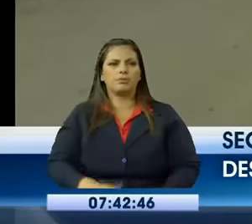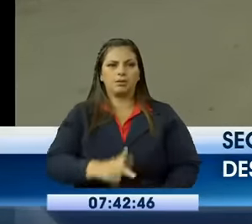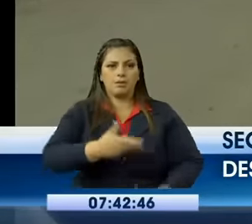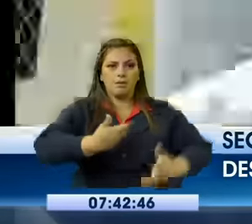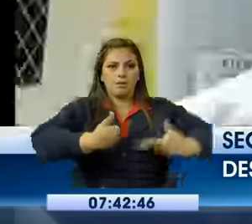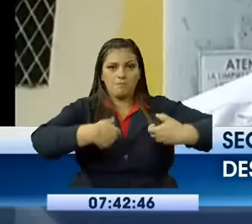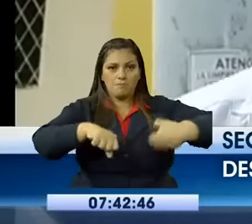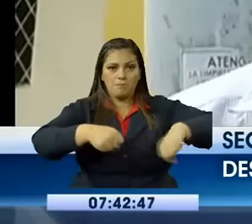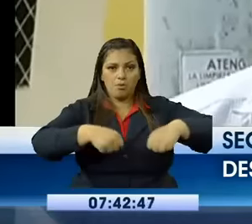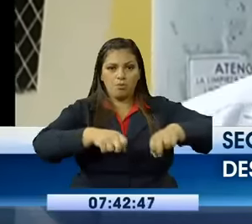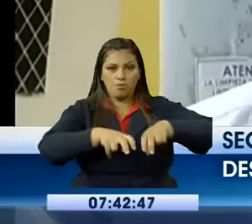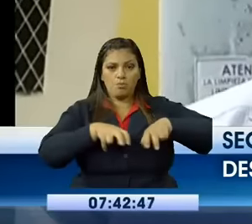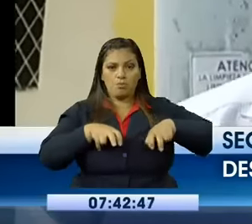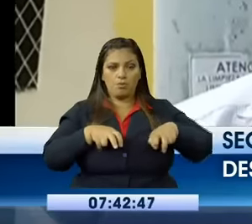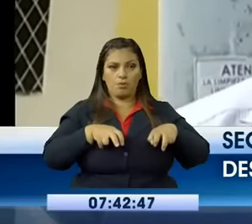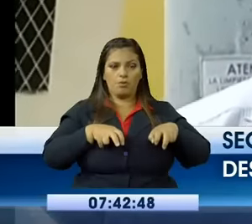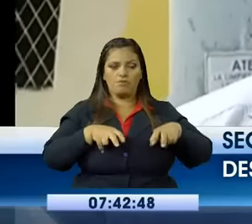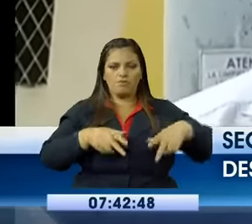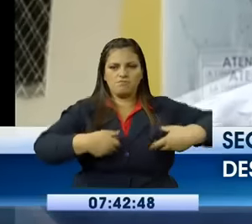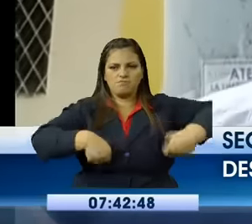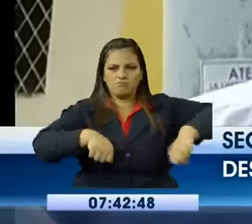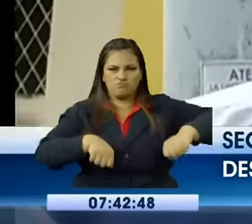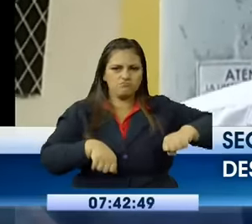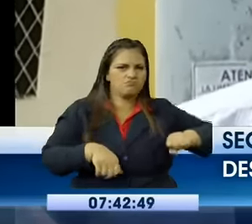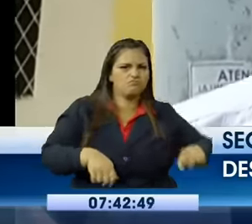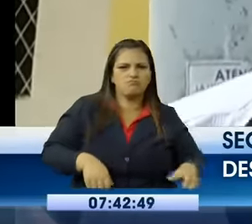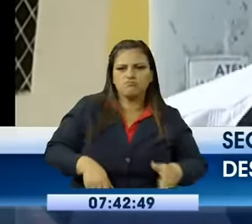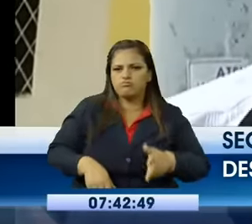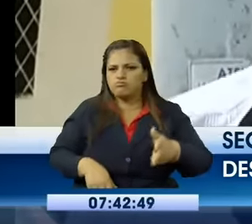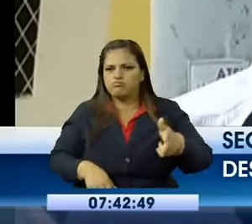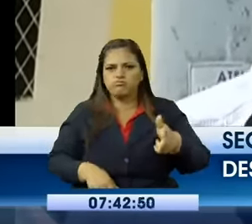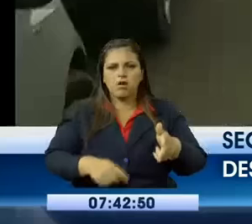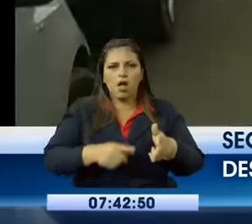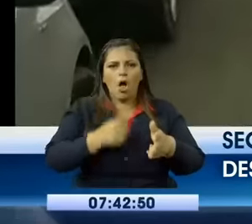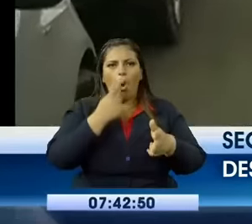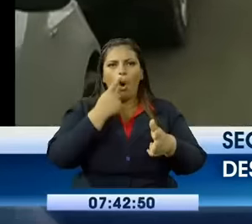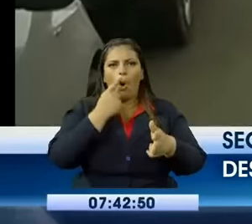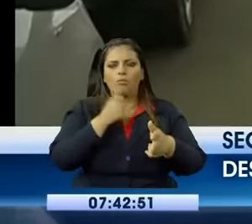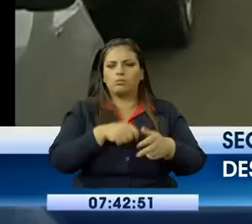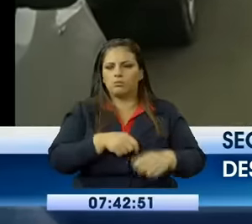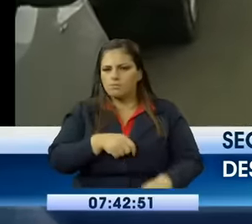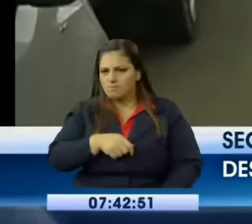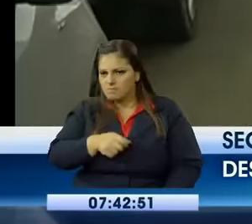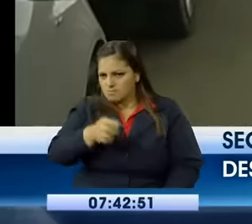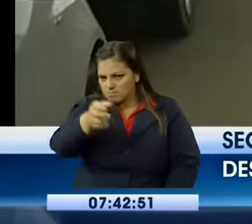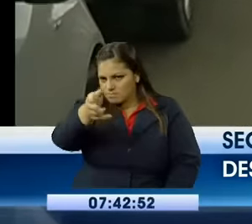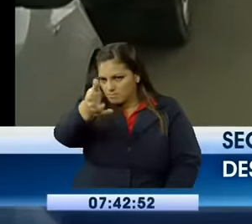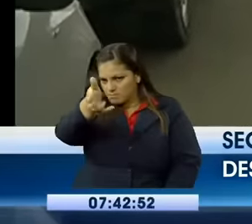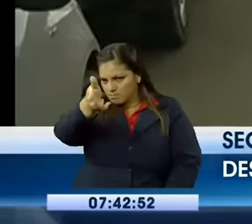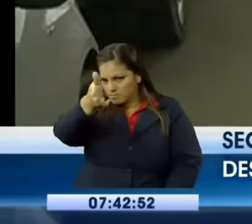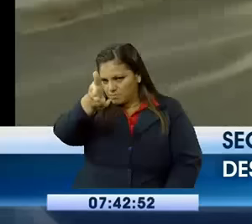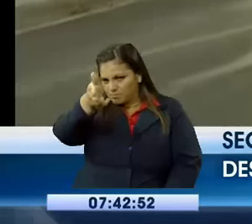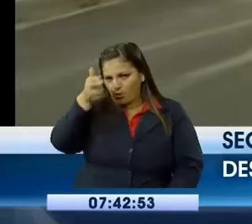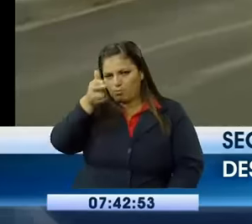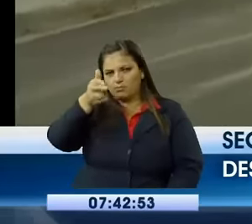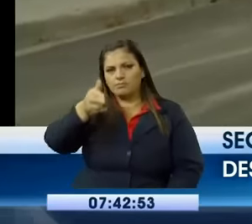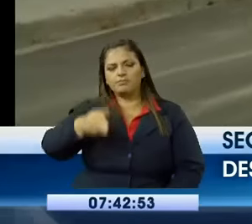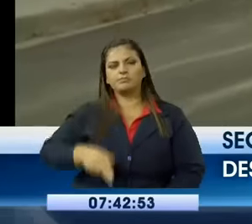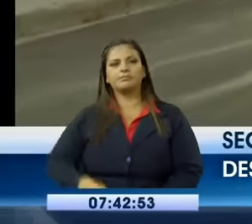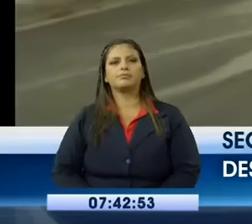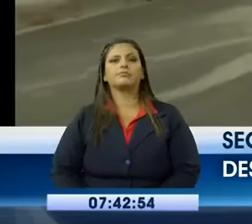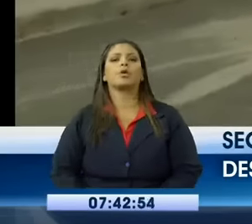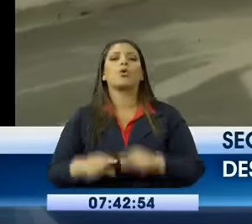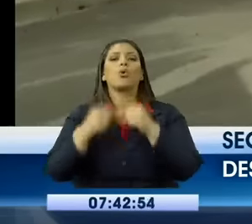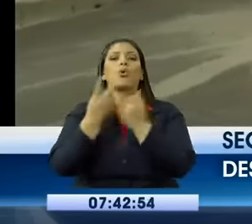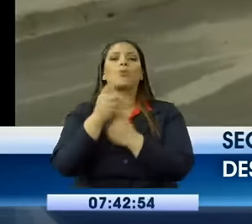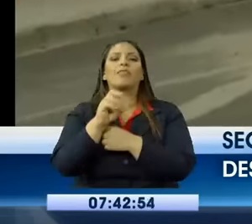que, los cuatro tiros, pero uno es el que lo mata es el del pulmón. Un chofer de tricimoto, dicen que... Agentes de la DINASET realizaron varios allanamientos